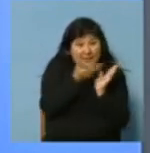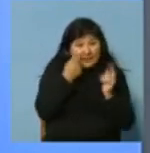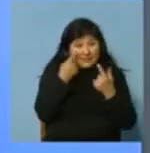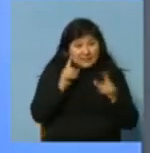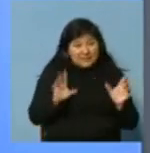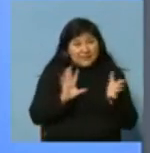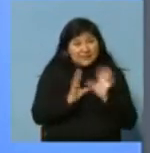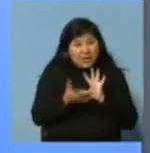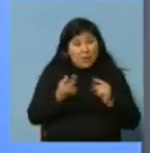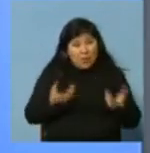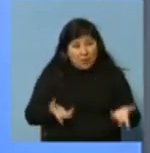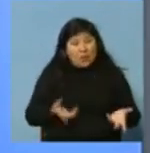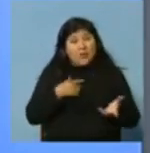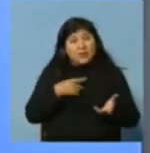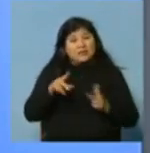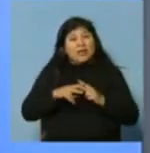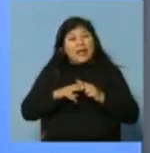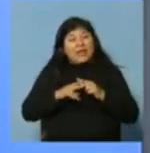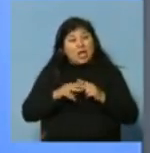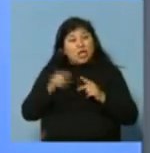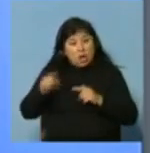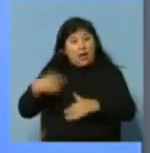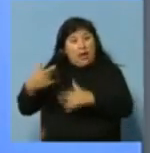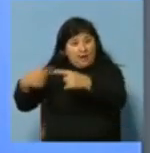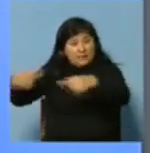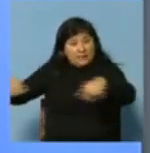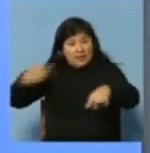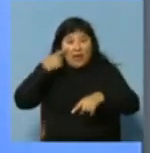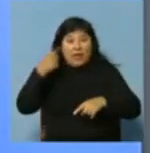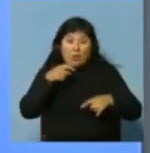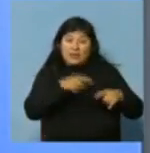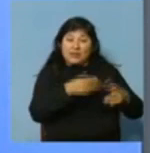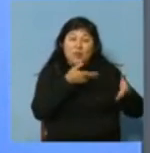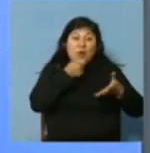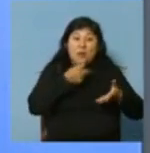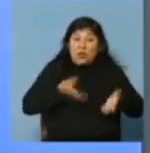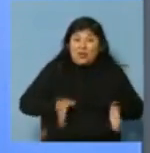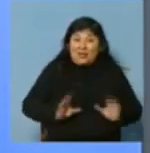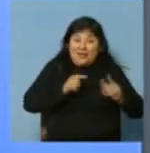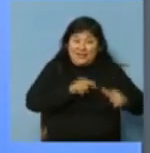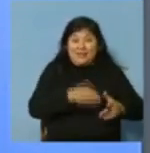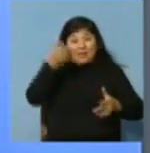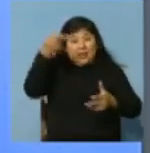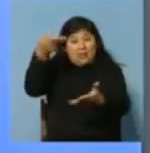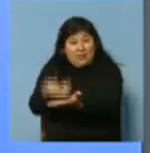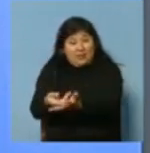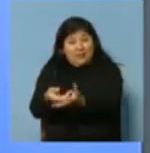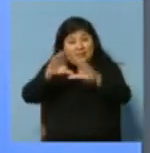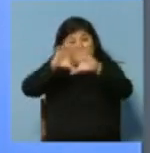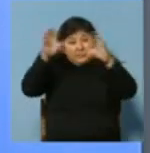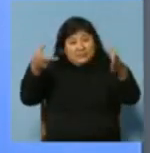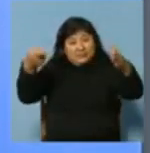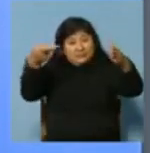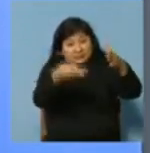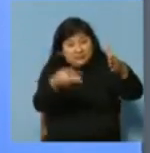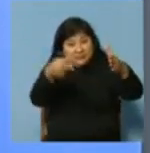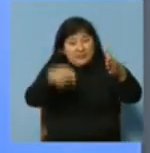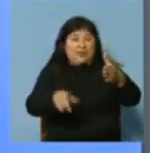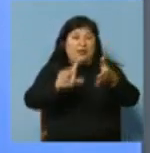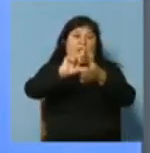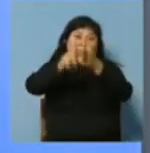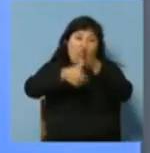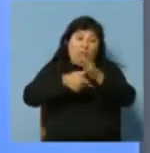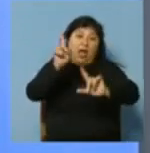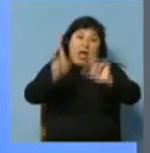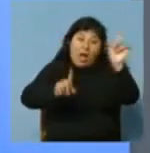va avanzando la tecnología los chiquitos de este alumno sobreviven y hay casos de una supervivencia algunos de días y otros